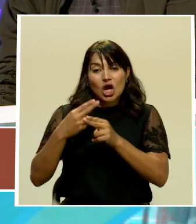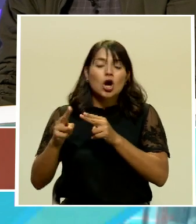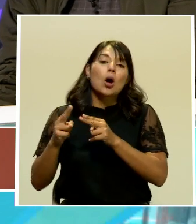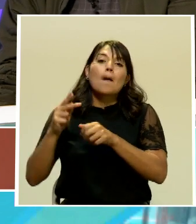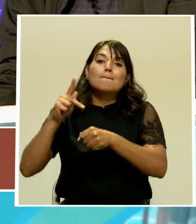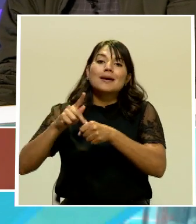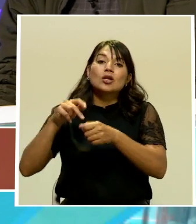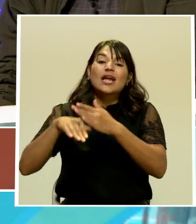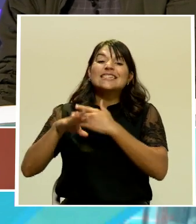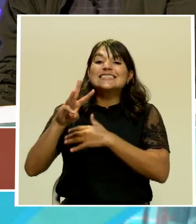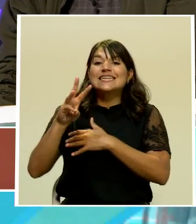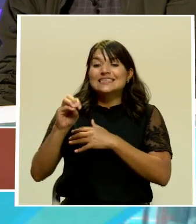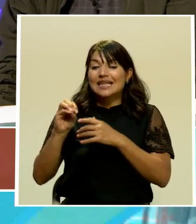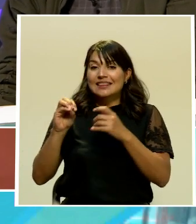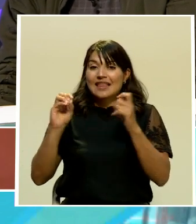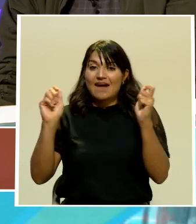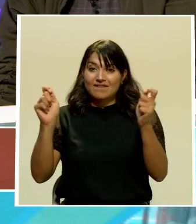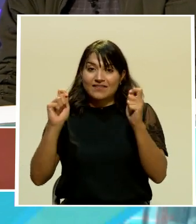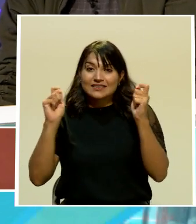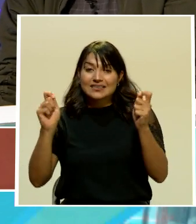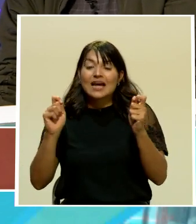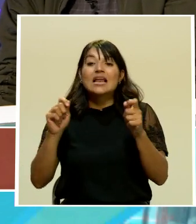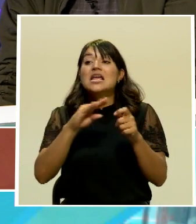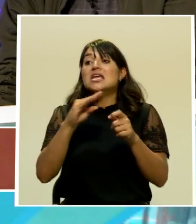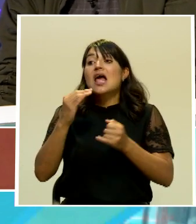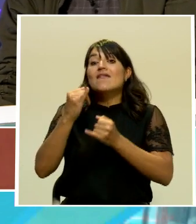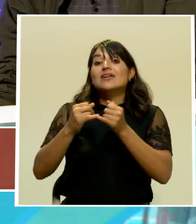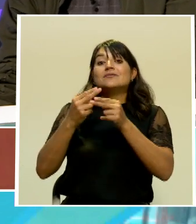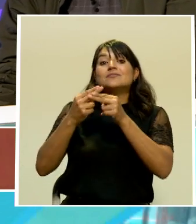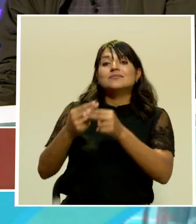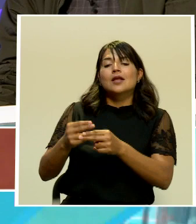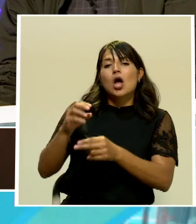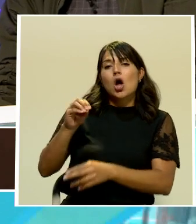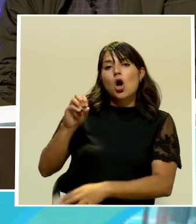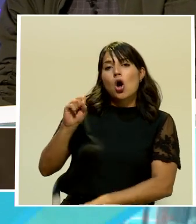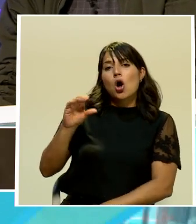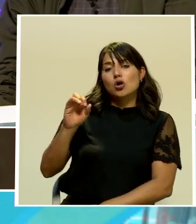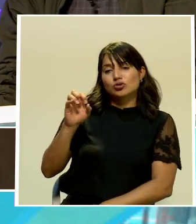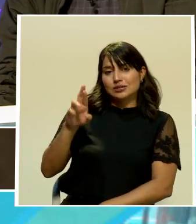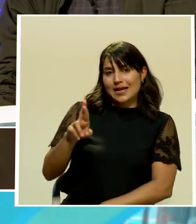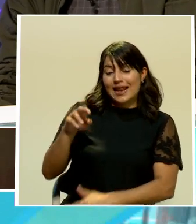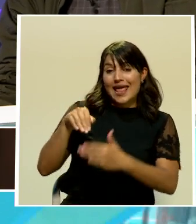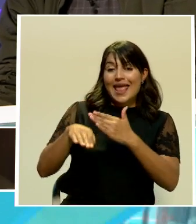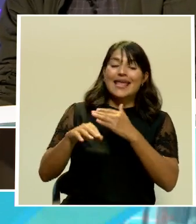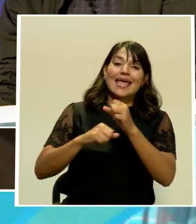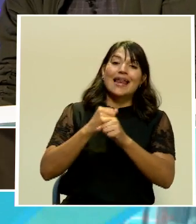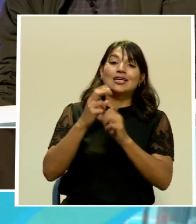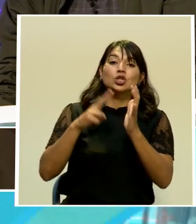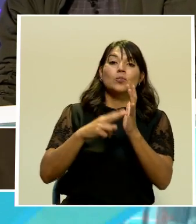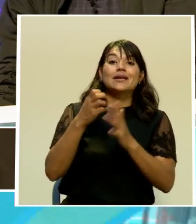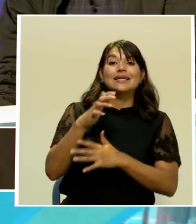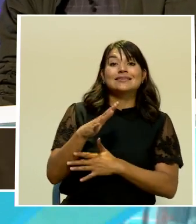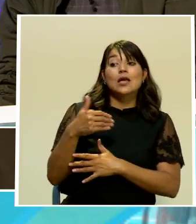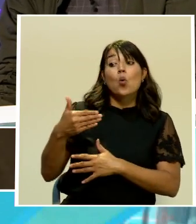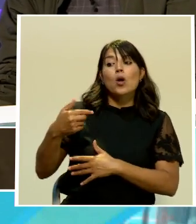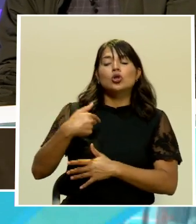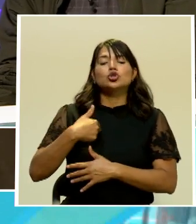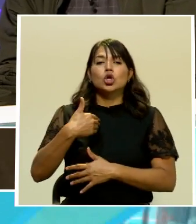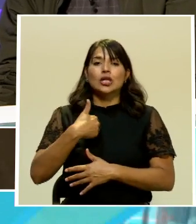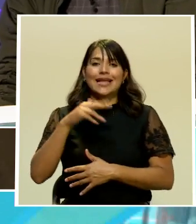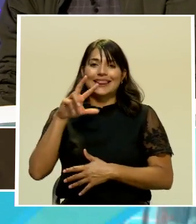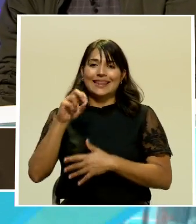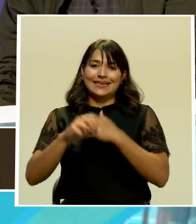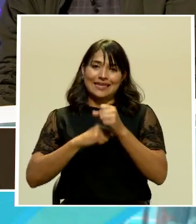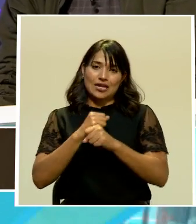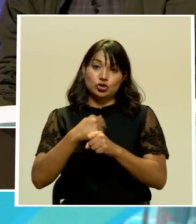estuvo nominado a un Oscar en la edición 2015, a mis 30 años de edad, ahora tengo 36, y fue una